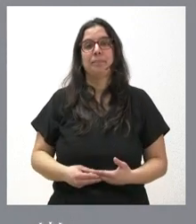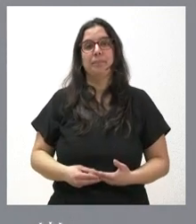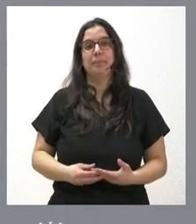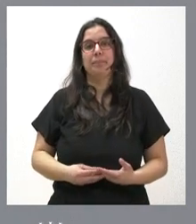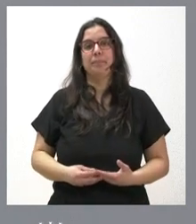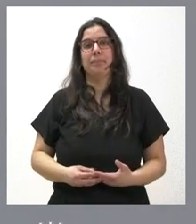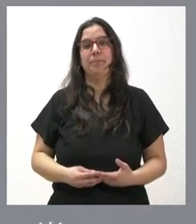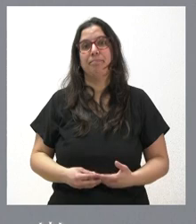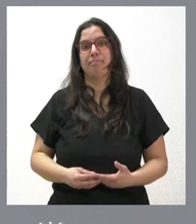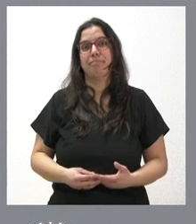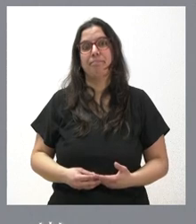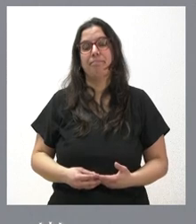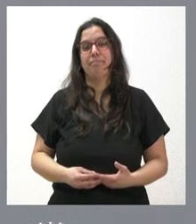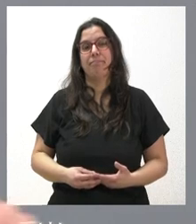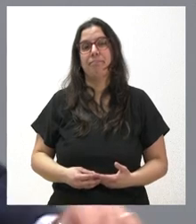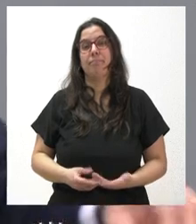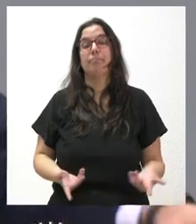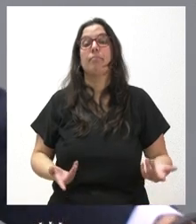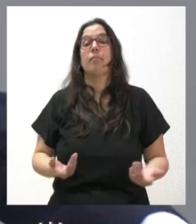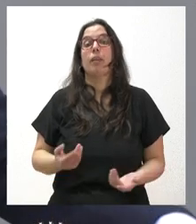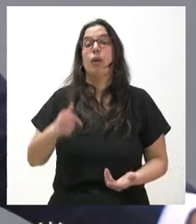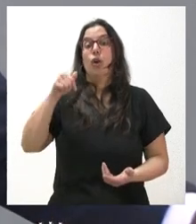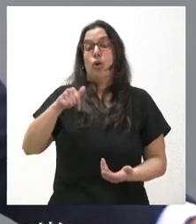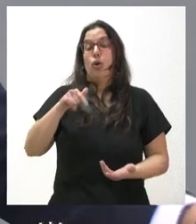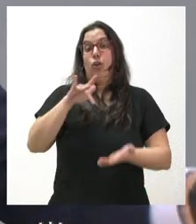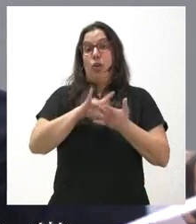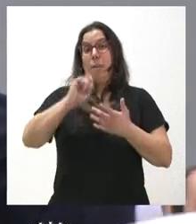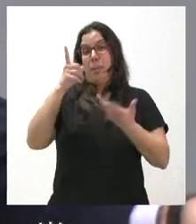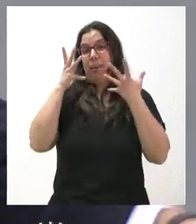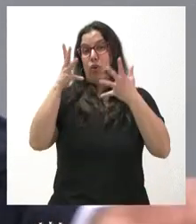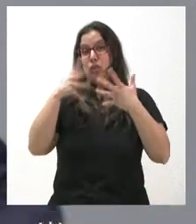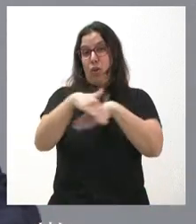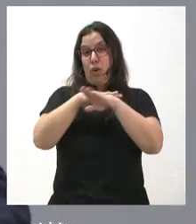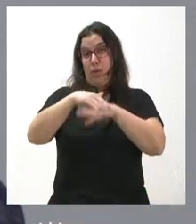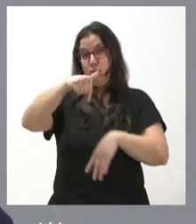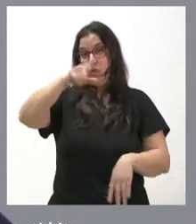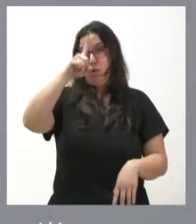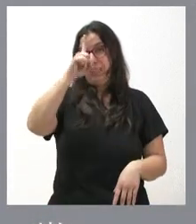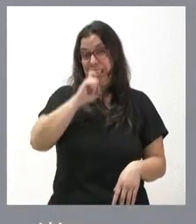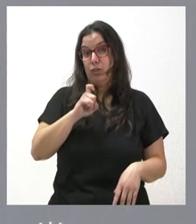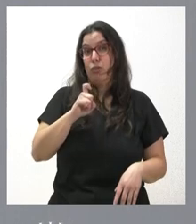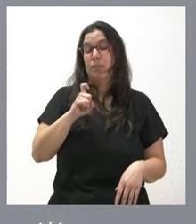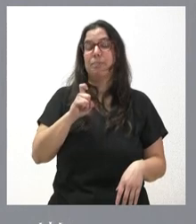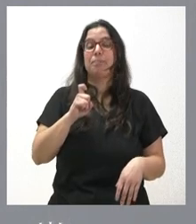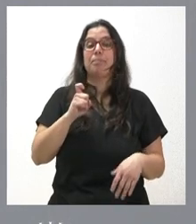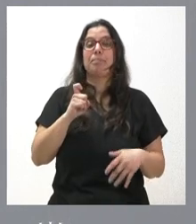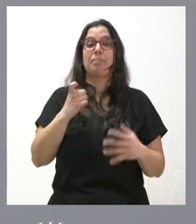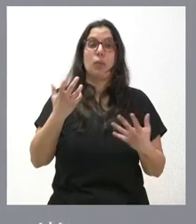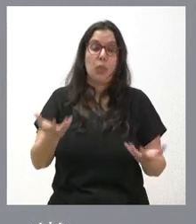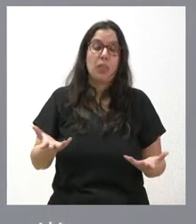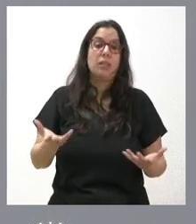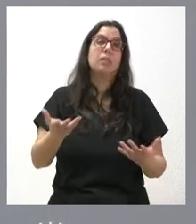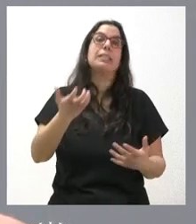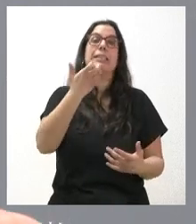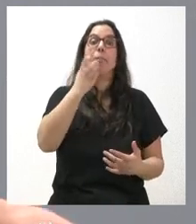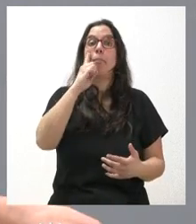momento siendo el primer consejo de gobierno del año si les